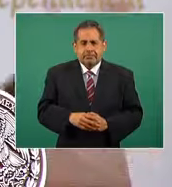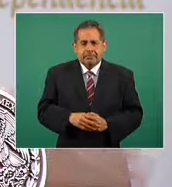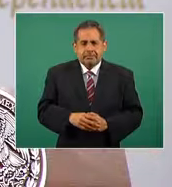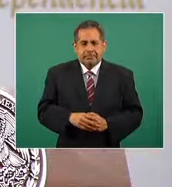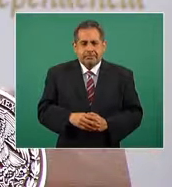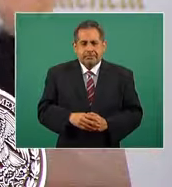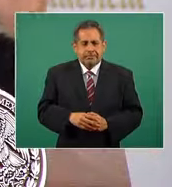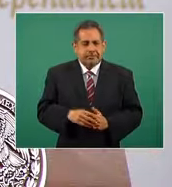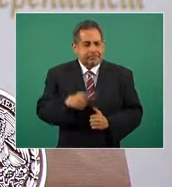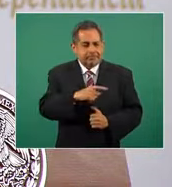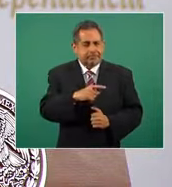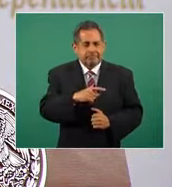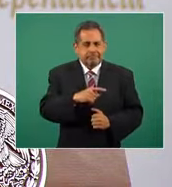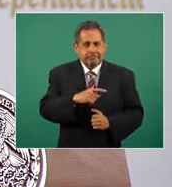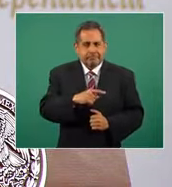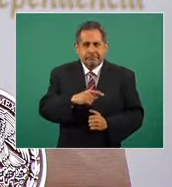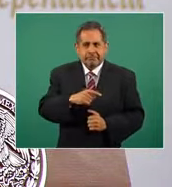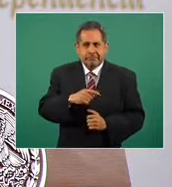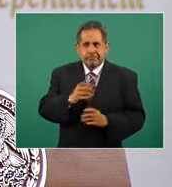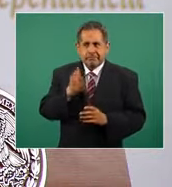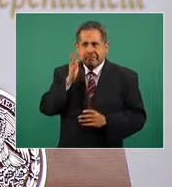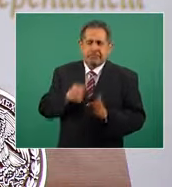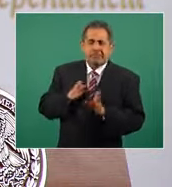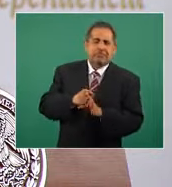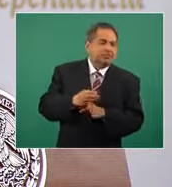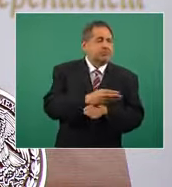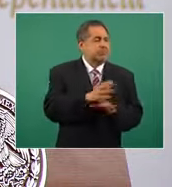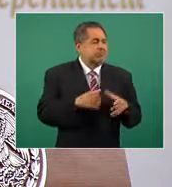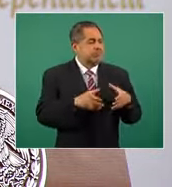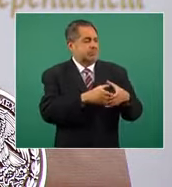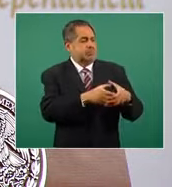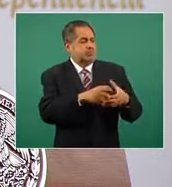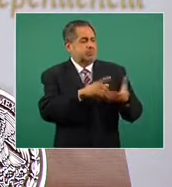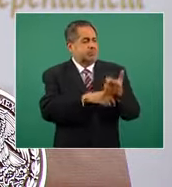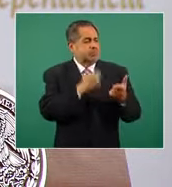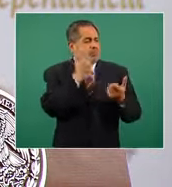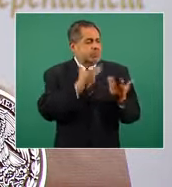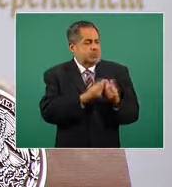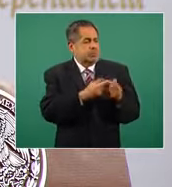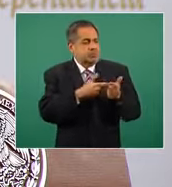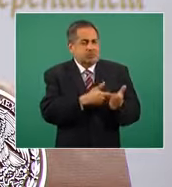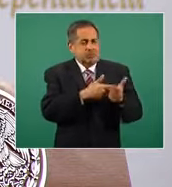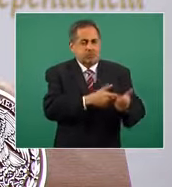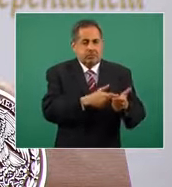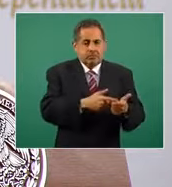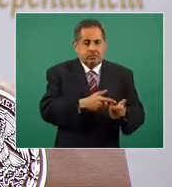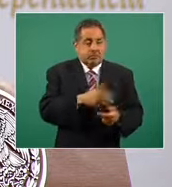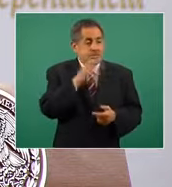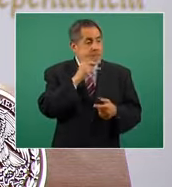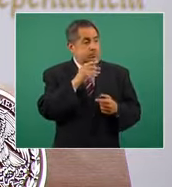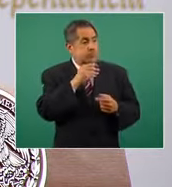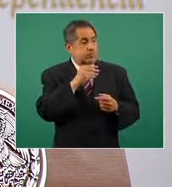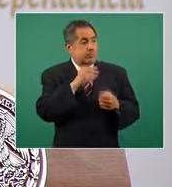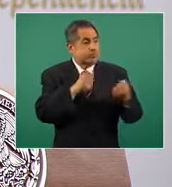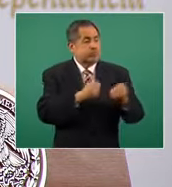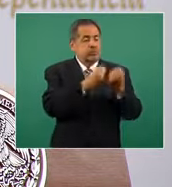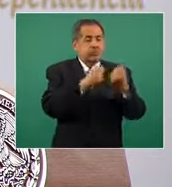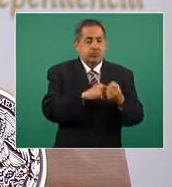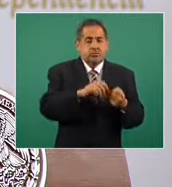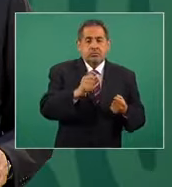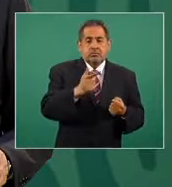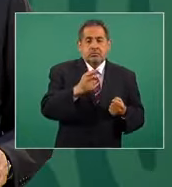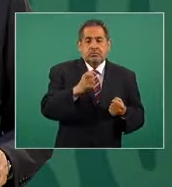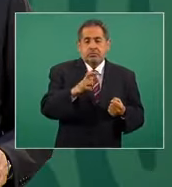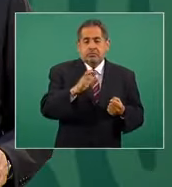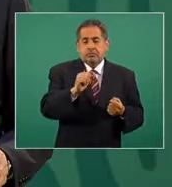se definen en las filas del conservadurismo, porque no se pueden pelear con Aguilar Camín, no se pueden pelear con Krause,